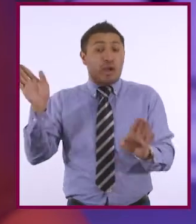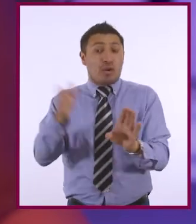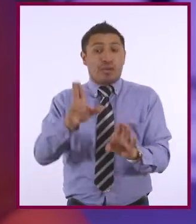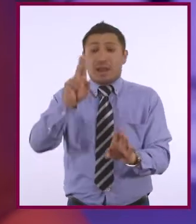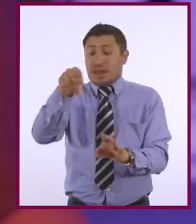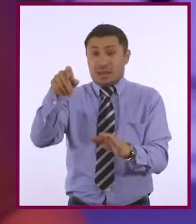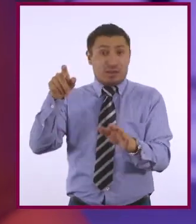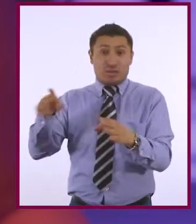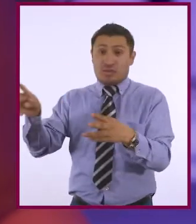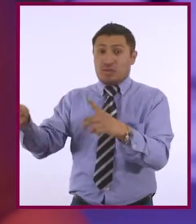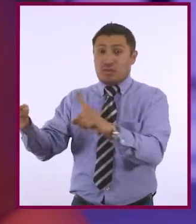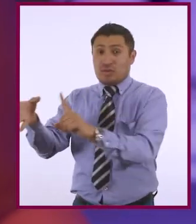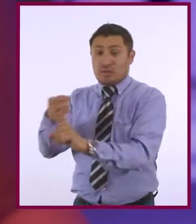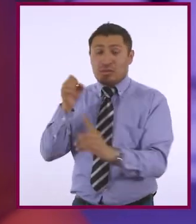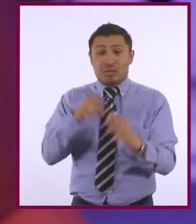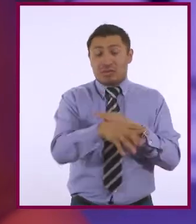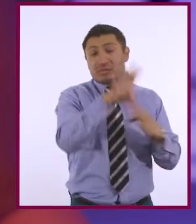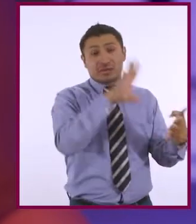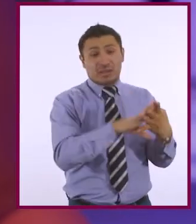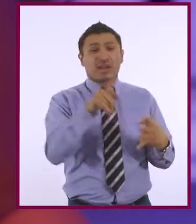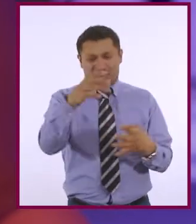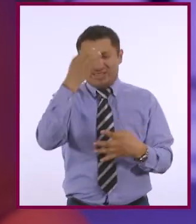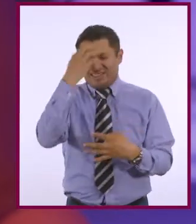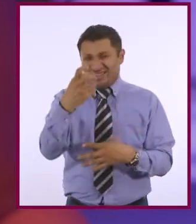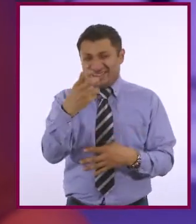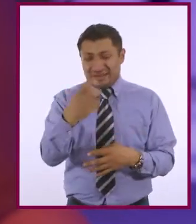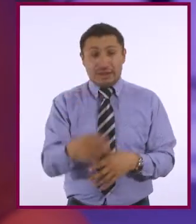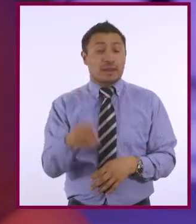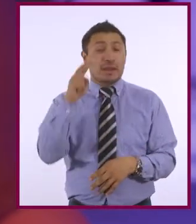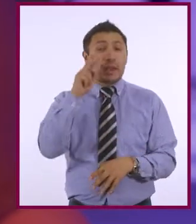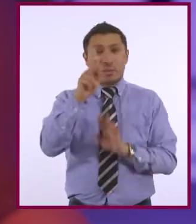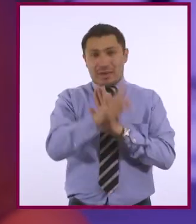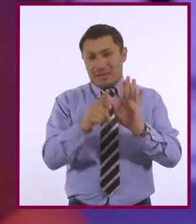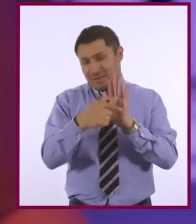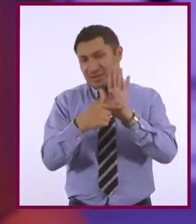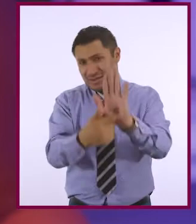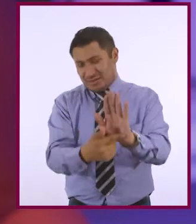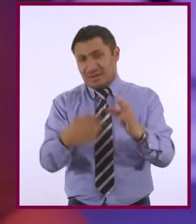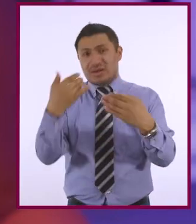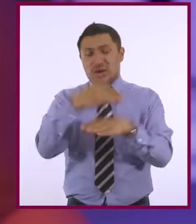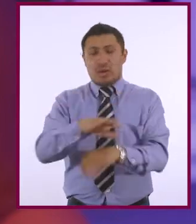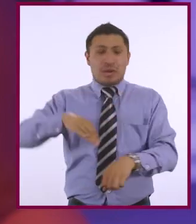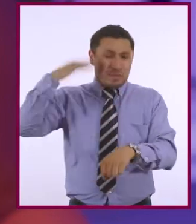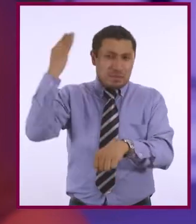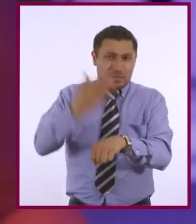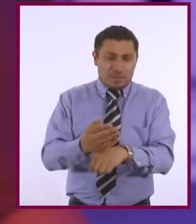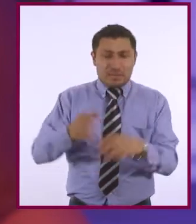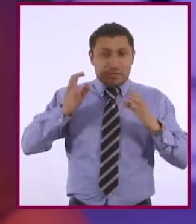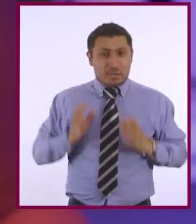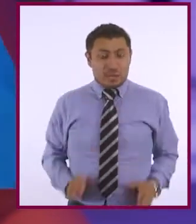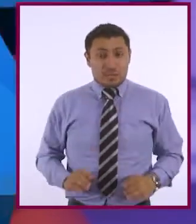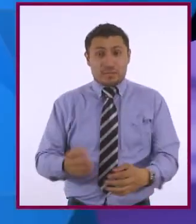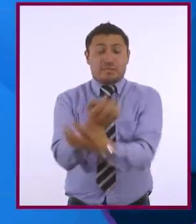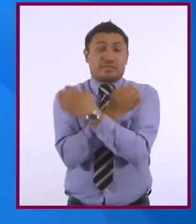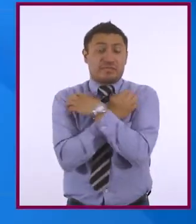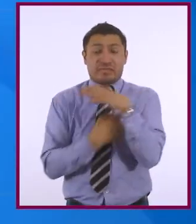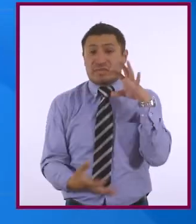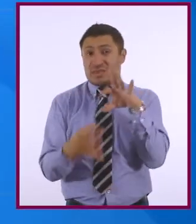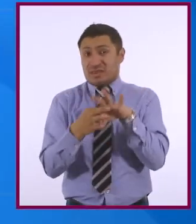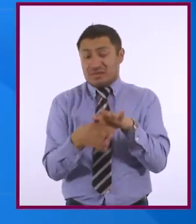cárcel. ¿La conocían? Vamos a ver una cápsula con un poco de contexto sobre los castigos corporales y la educación. Adelante.